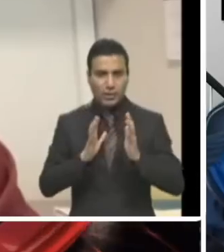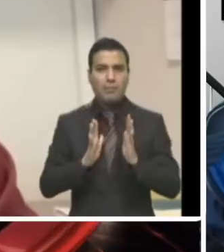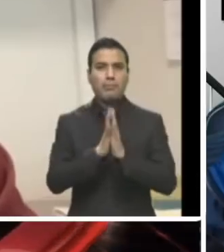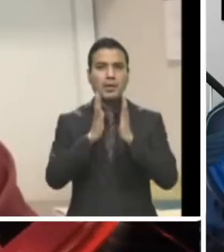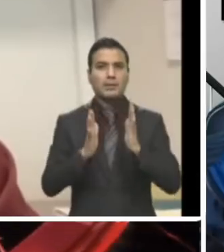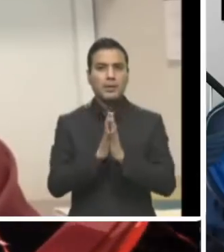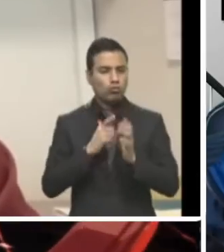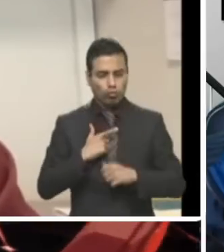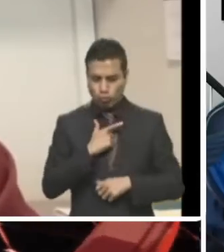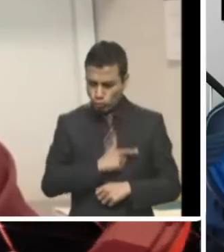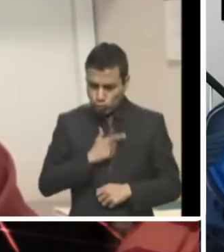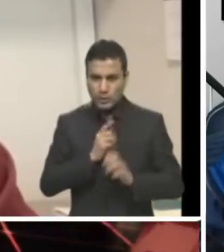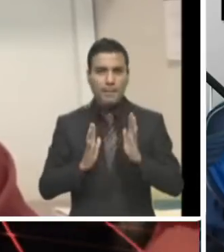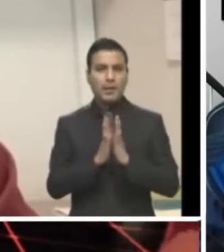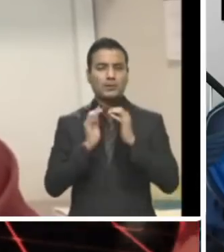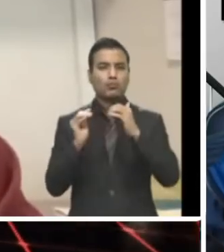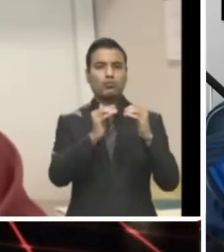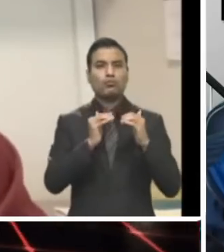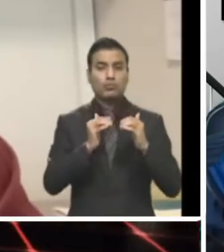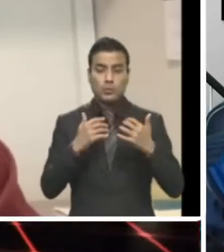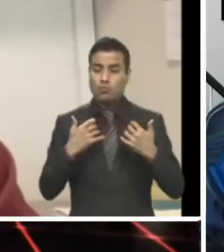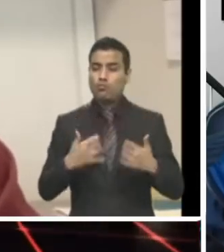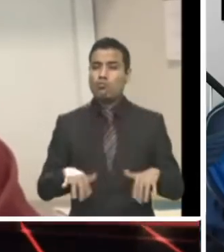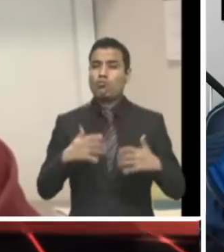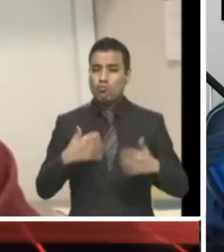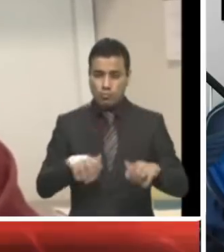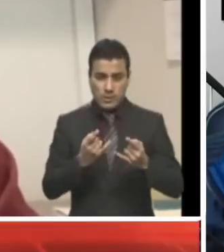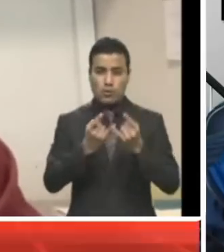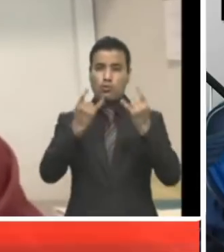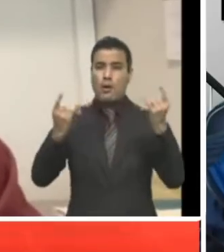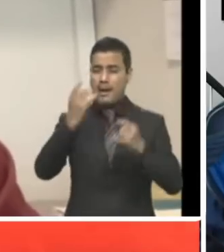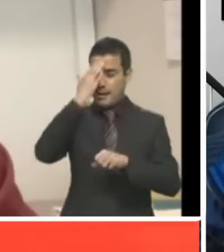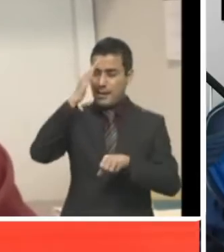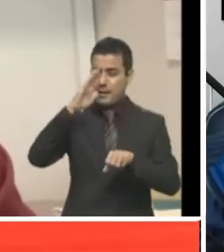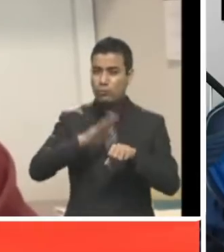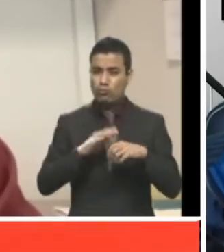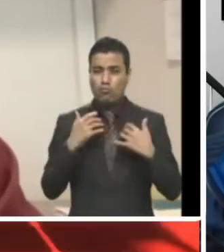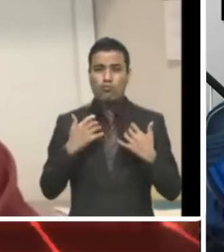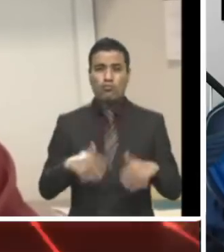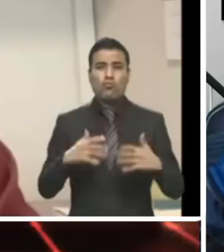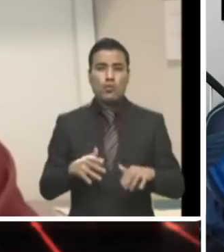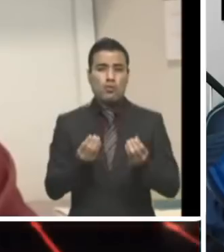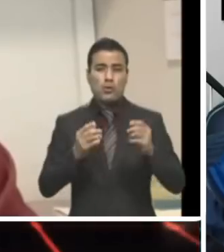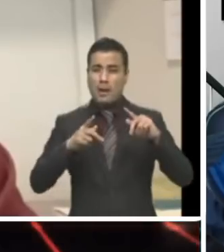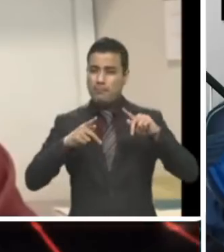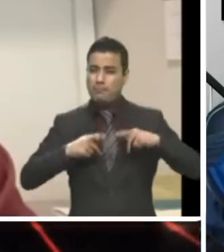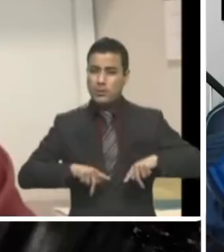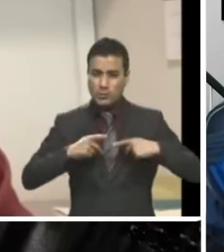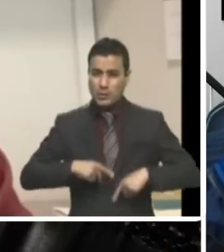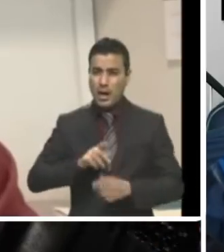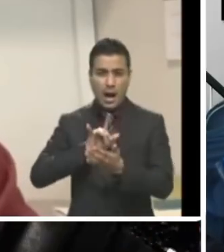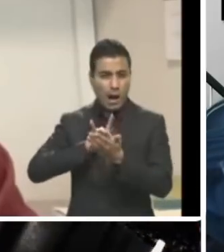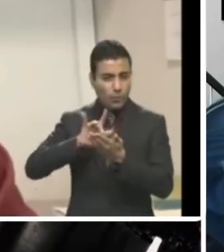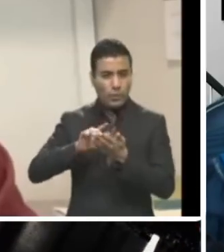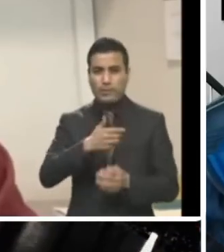participó en esta jornada histórica y además de manera aplastante ratificó al mandato del presidente de lópez obrador